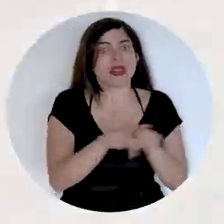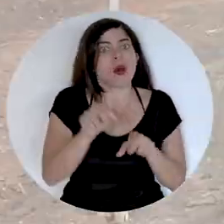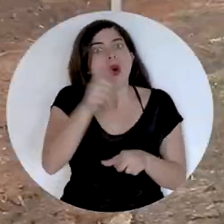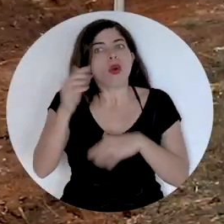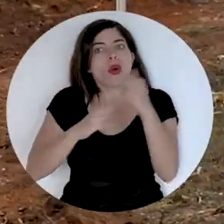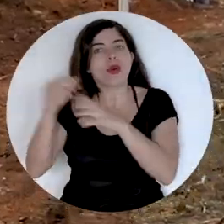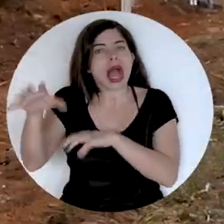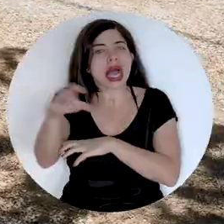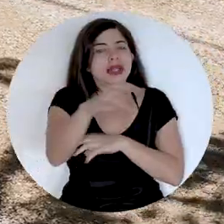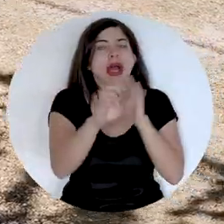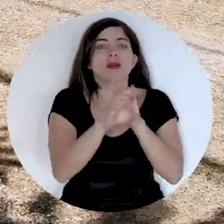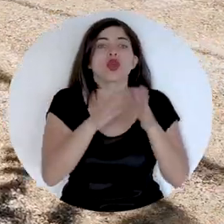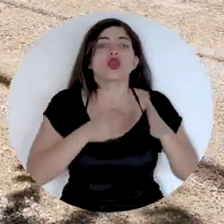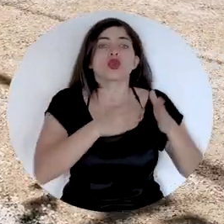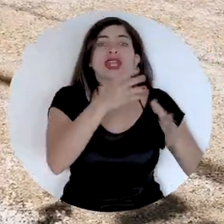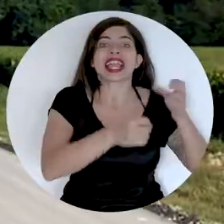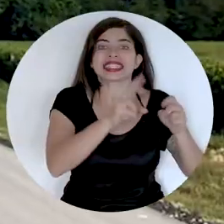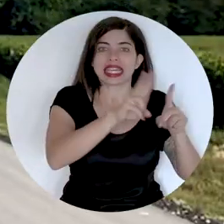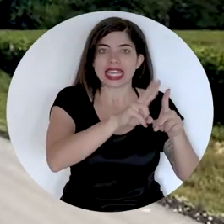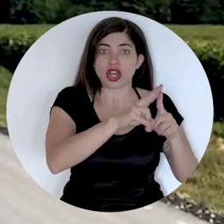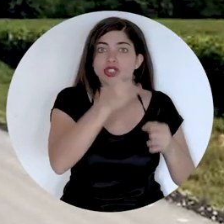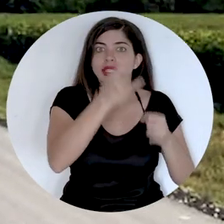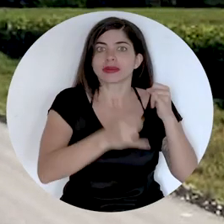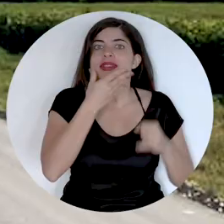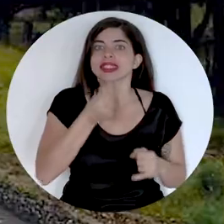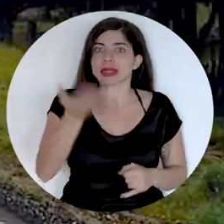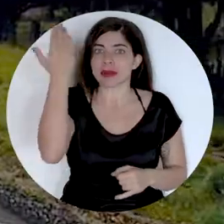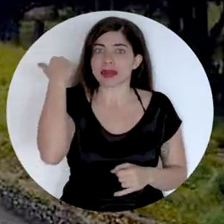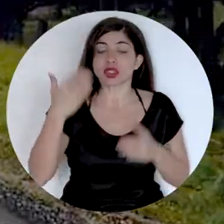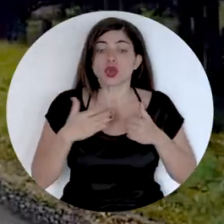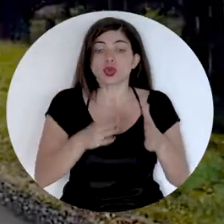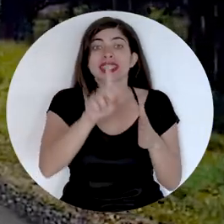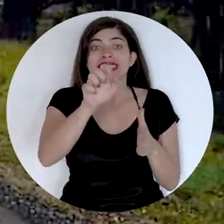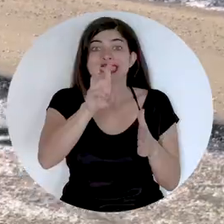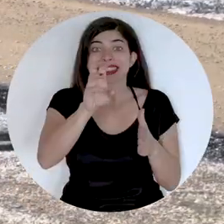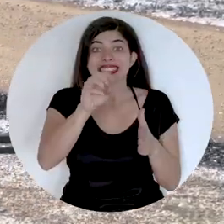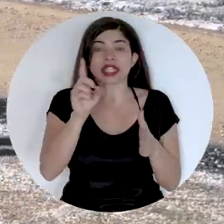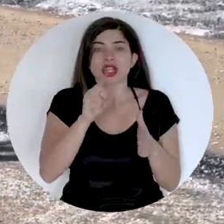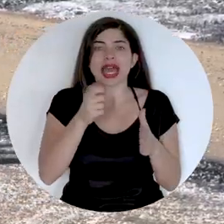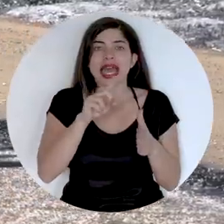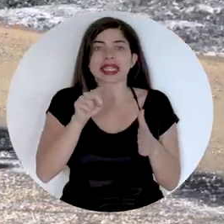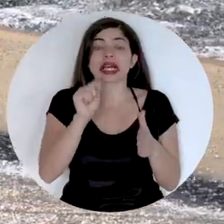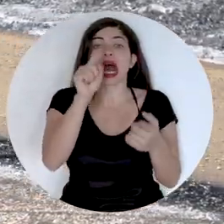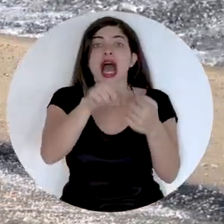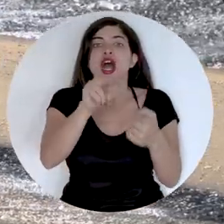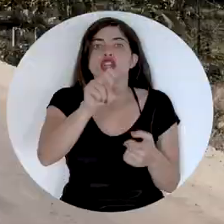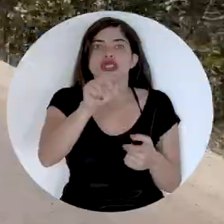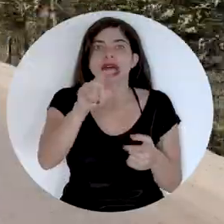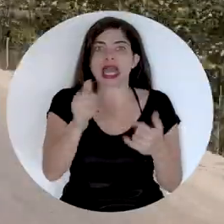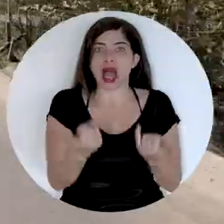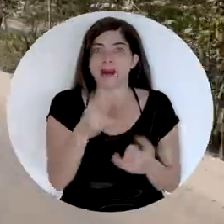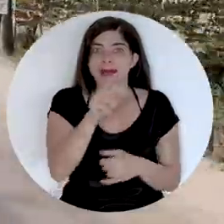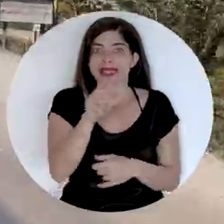postulante. Y no dejamos de lado obras cantonales como Ruta de la Leche en Nicoya, concluida en diciembre anterior, Ruta 160 entre Garza y Nosara,